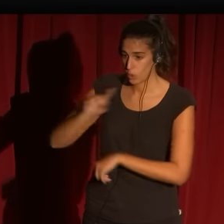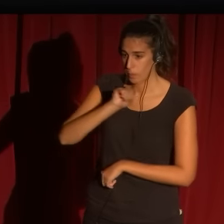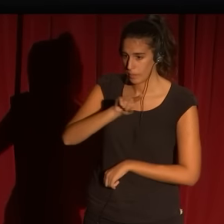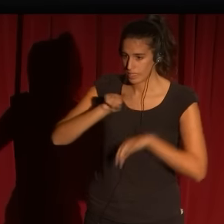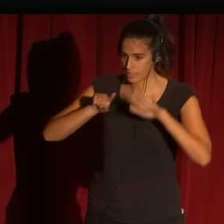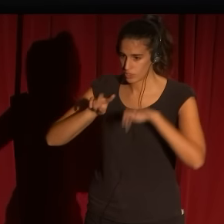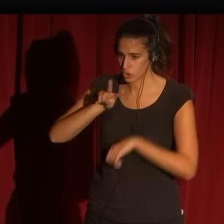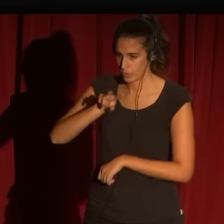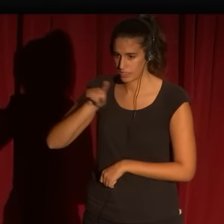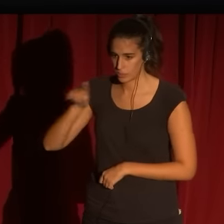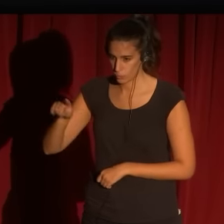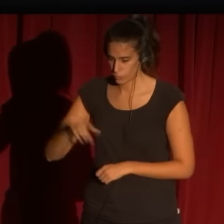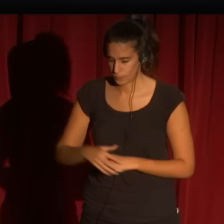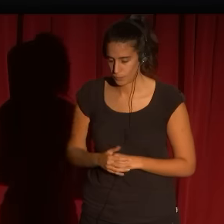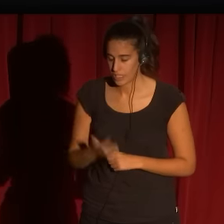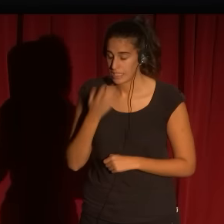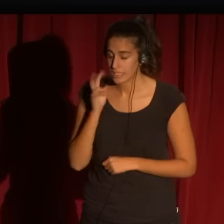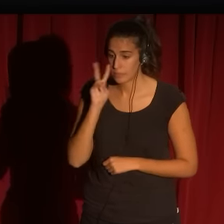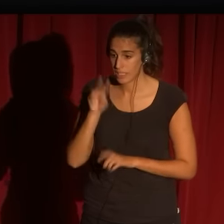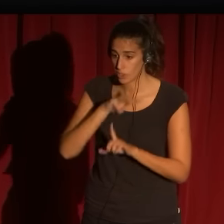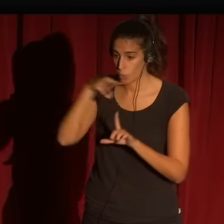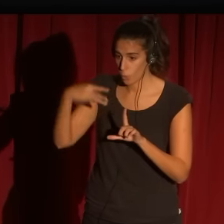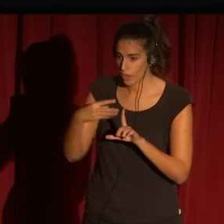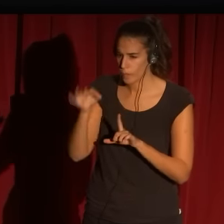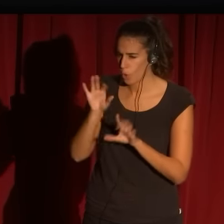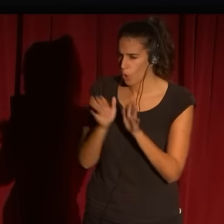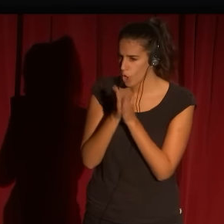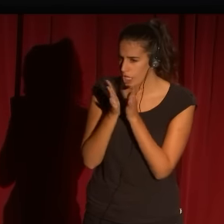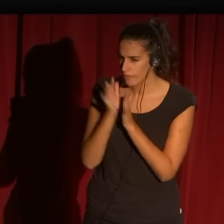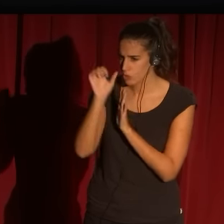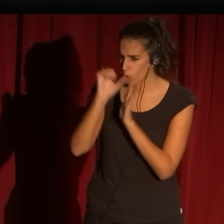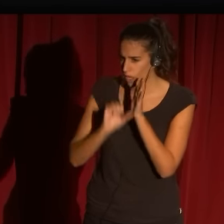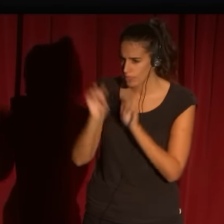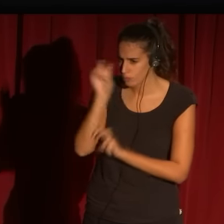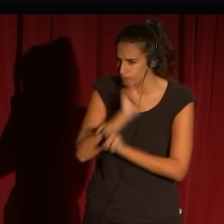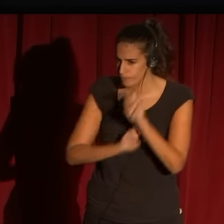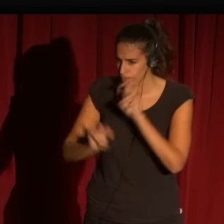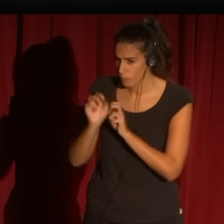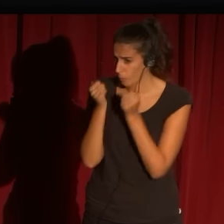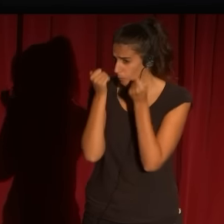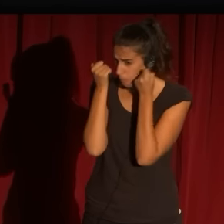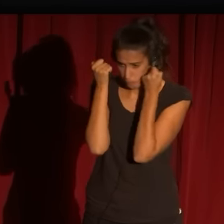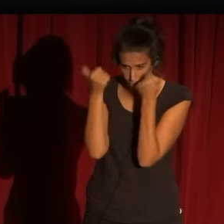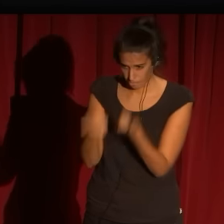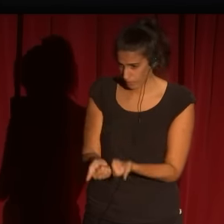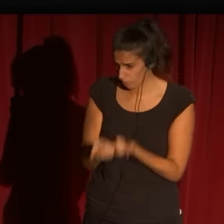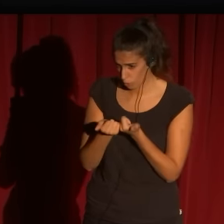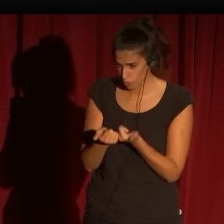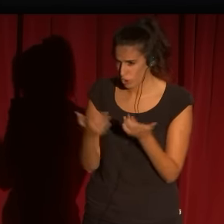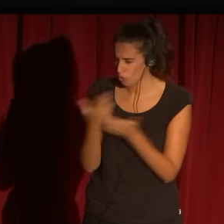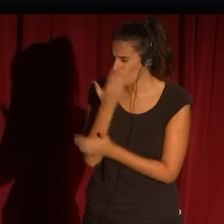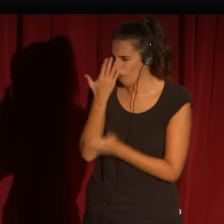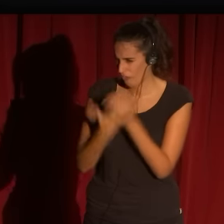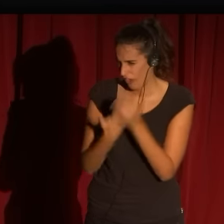conocemos fechado si miráis en internet si veis libros o artículos que se han publicado sobre este artista que son pocos están llenos de